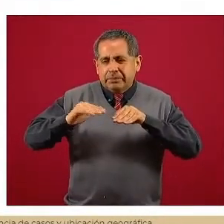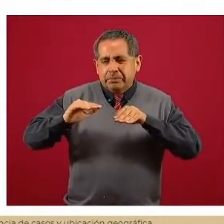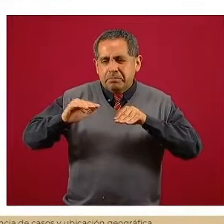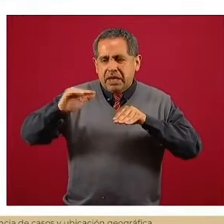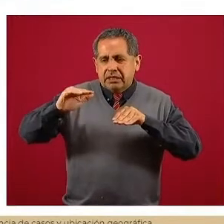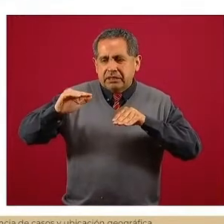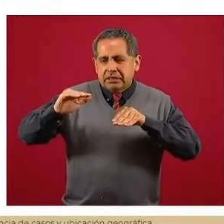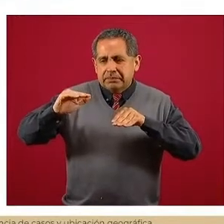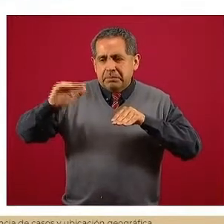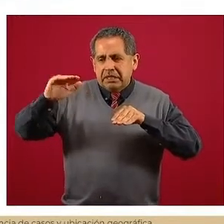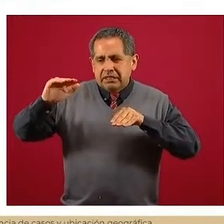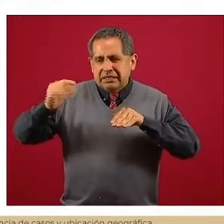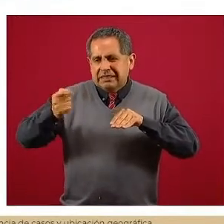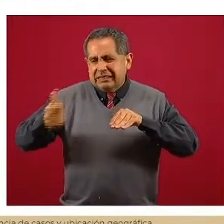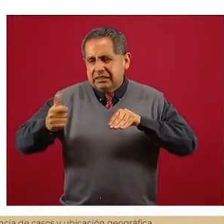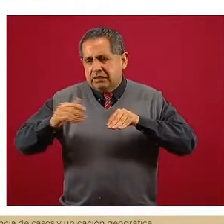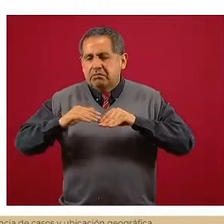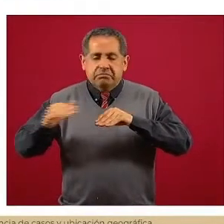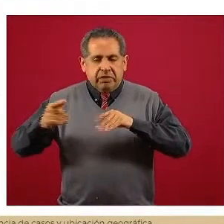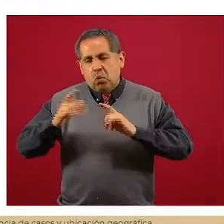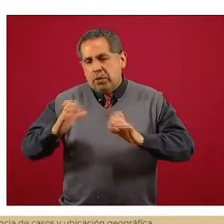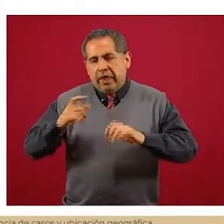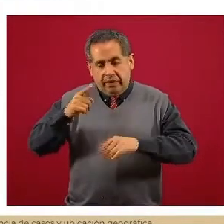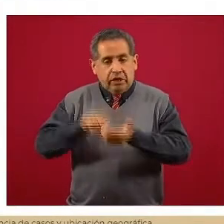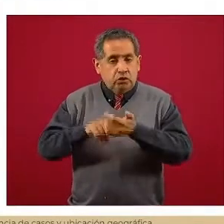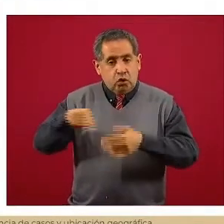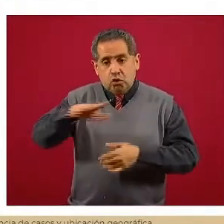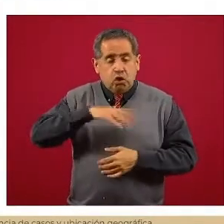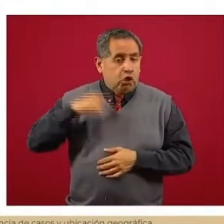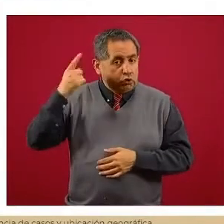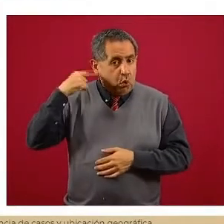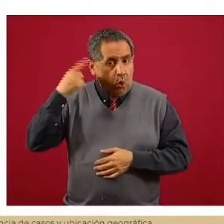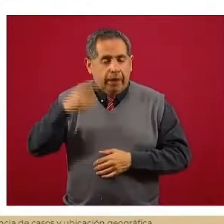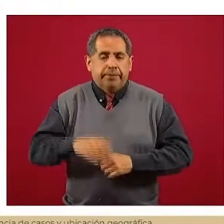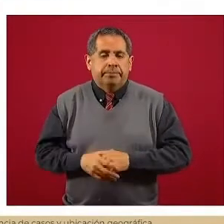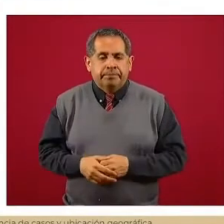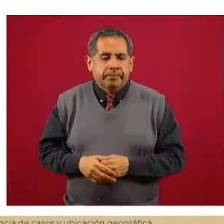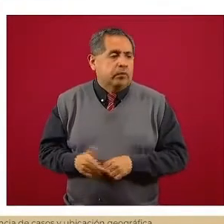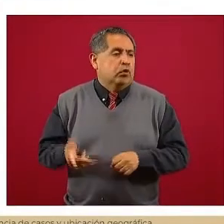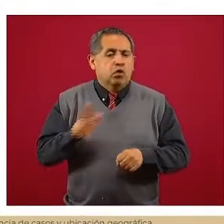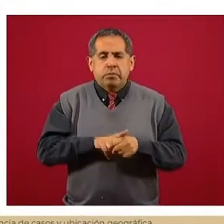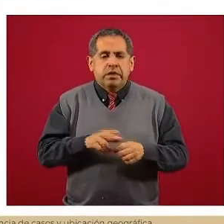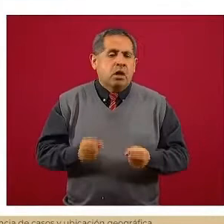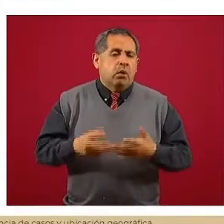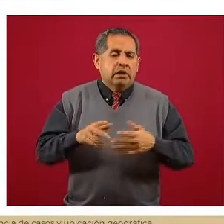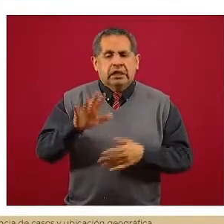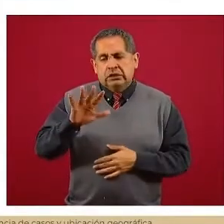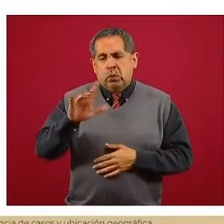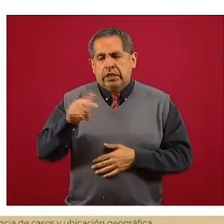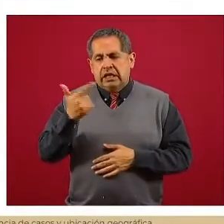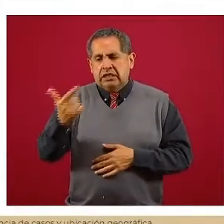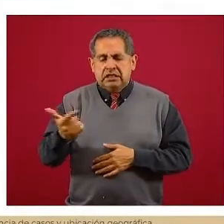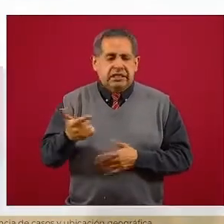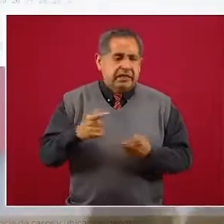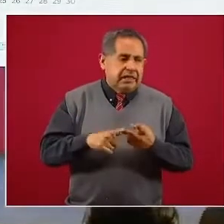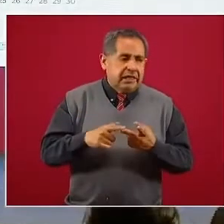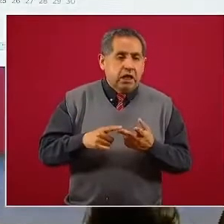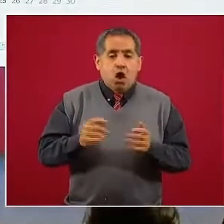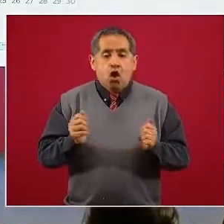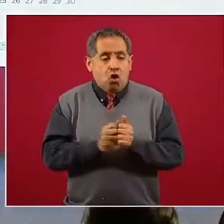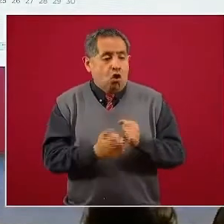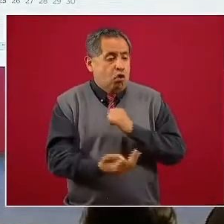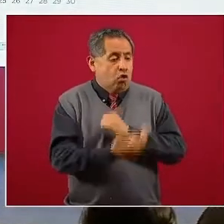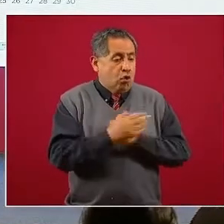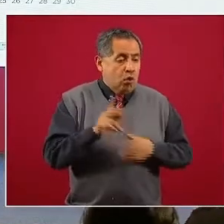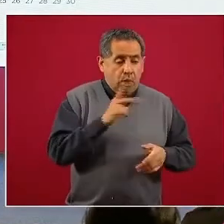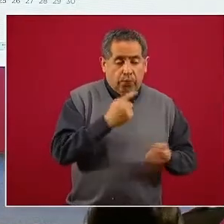tener cuidado todavía en este punto. La ocupación de camas general, 57, ventilador 46,